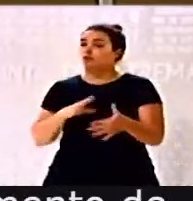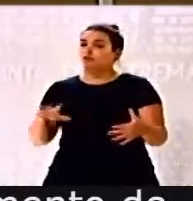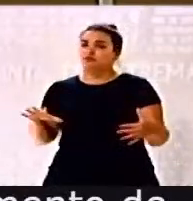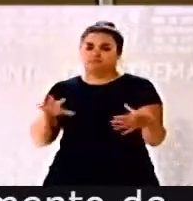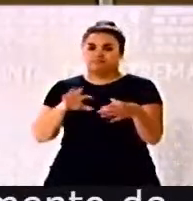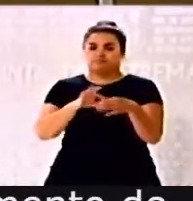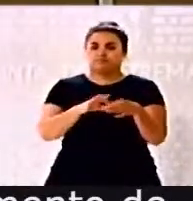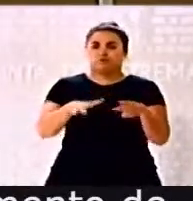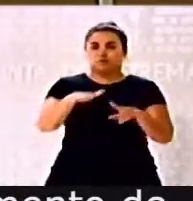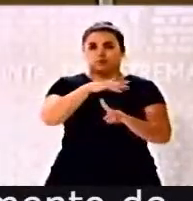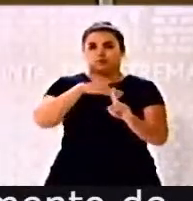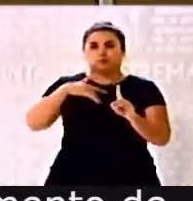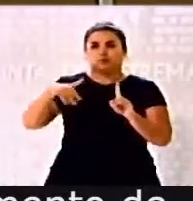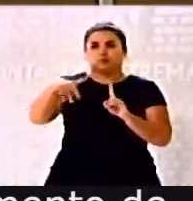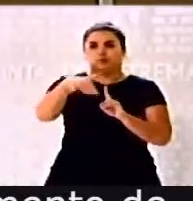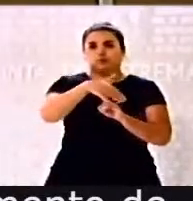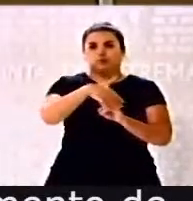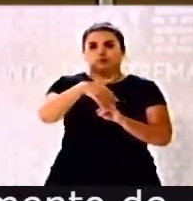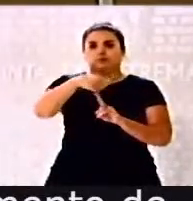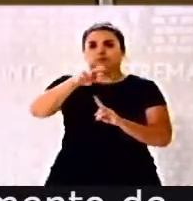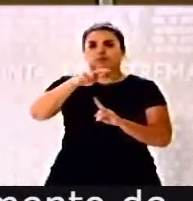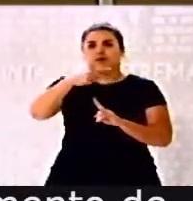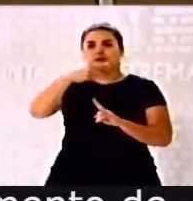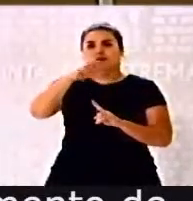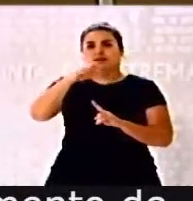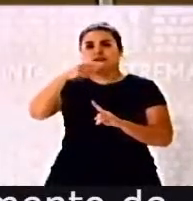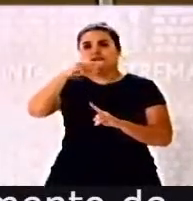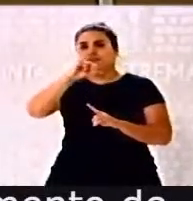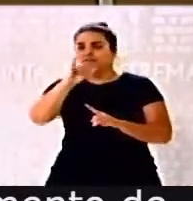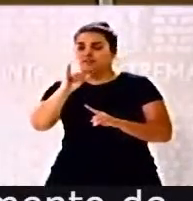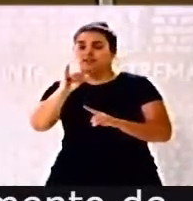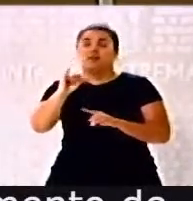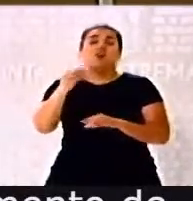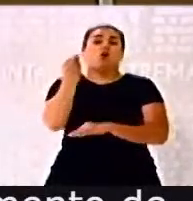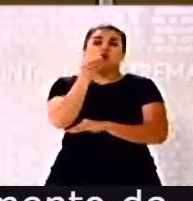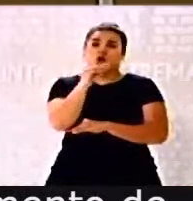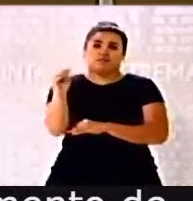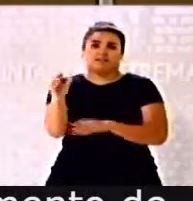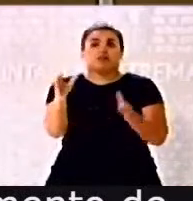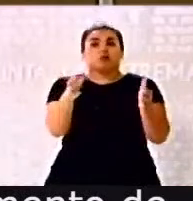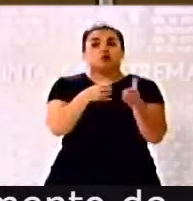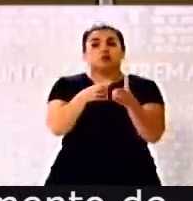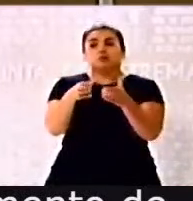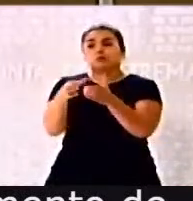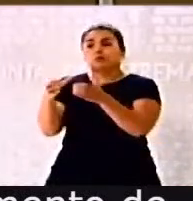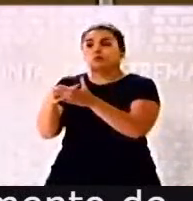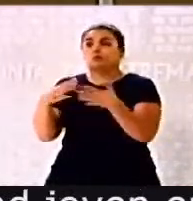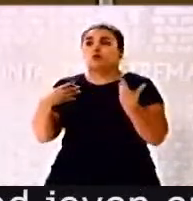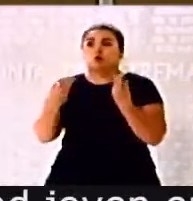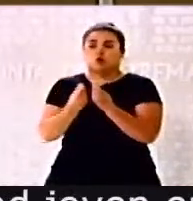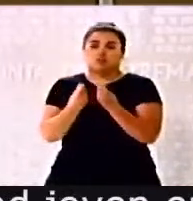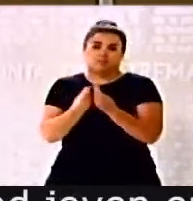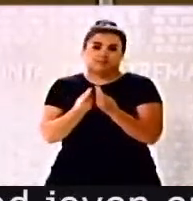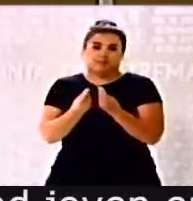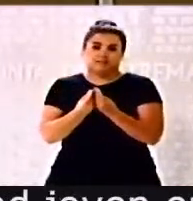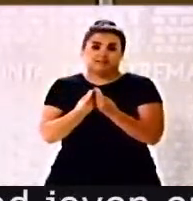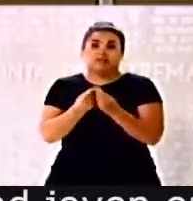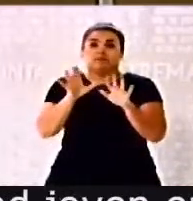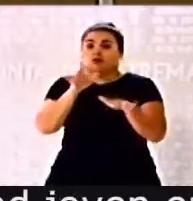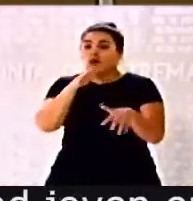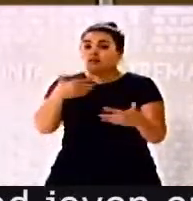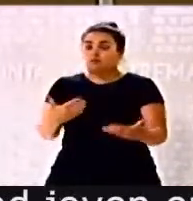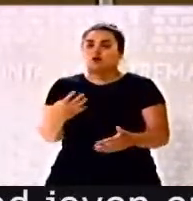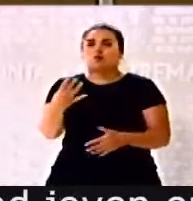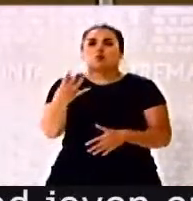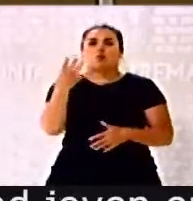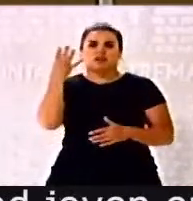en el entorno magrebí, en su mayoría de edad joven, en varios agrupamientos de convivientes, que en la actualidad son